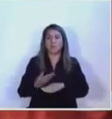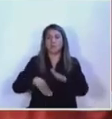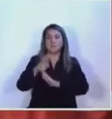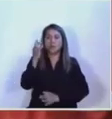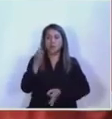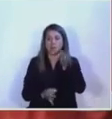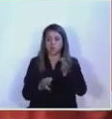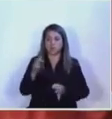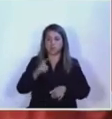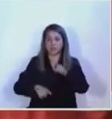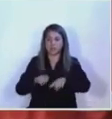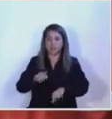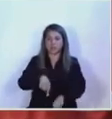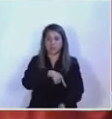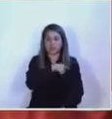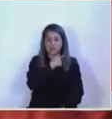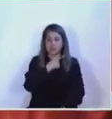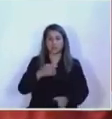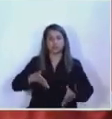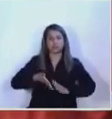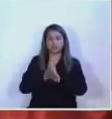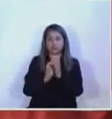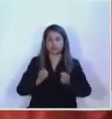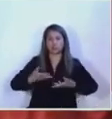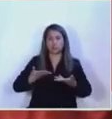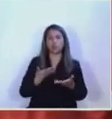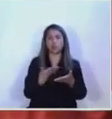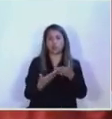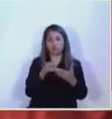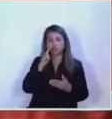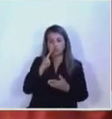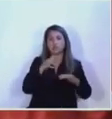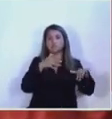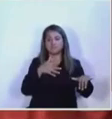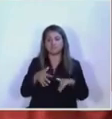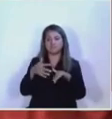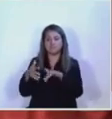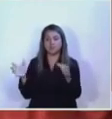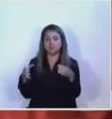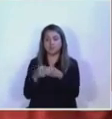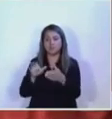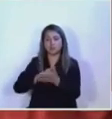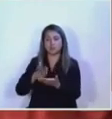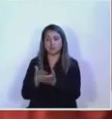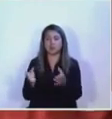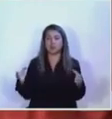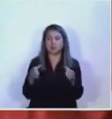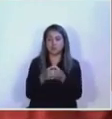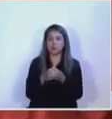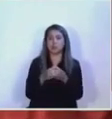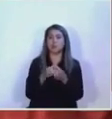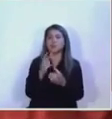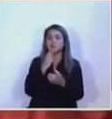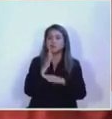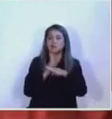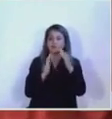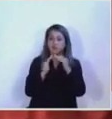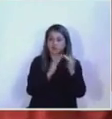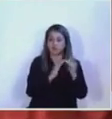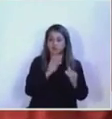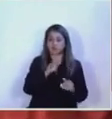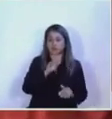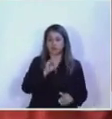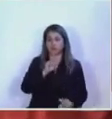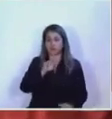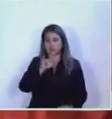territorial, expresados ellos en los movimientos estudiantiles, los gremios de la salud, los conjuntos habitacionales, Freirina y el